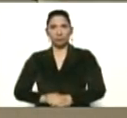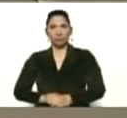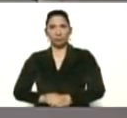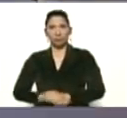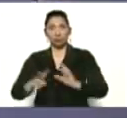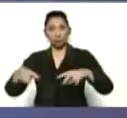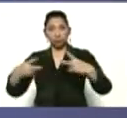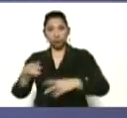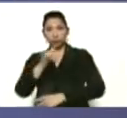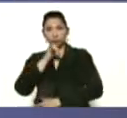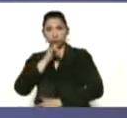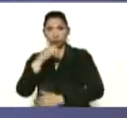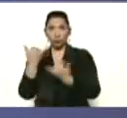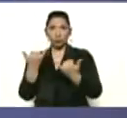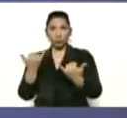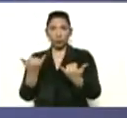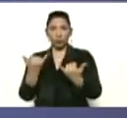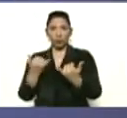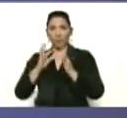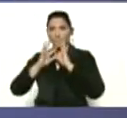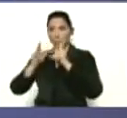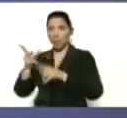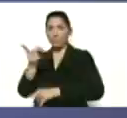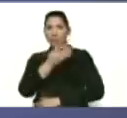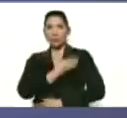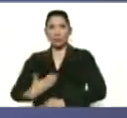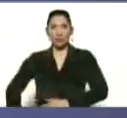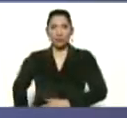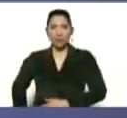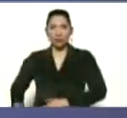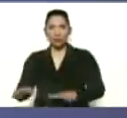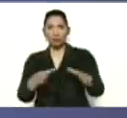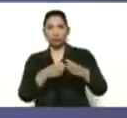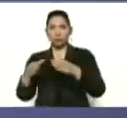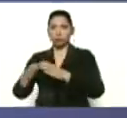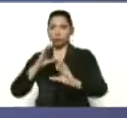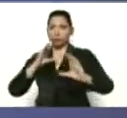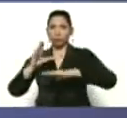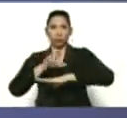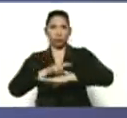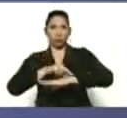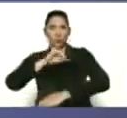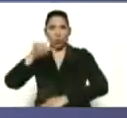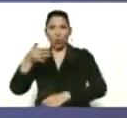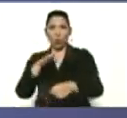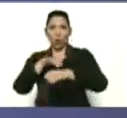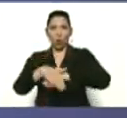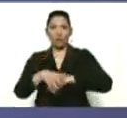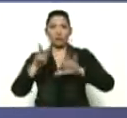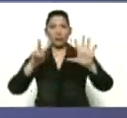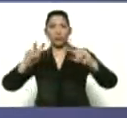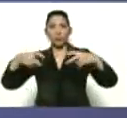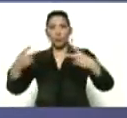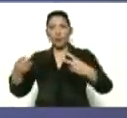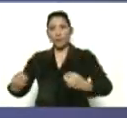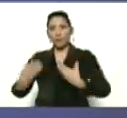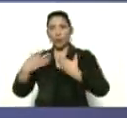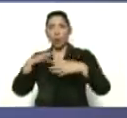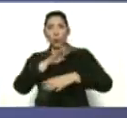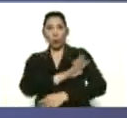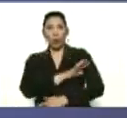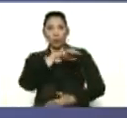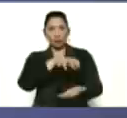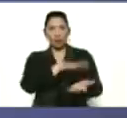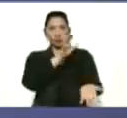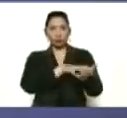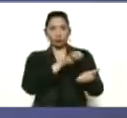Actualizada la información que hasta ahora suministra el vicepresidente sectorial para la comunicación, doctor Jorge Rodríguez. 7 nuevos casos, 4 de ellos en el estado Nueva